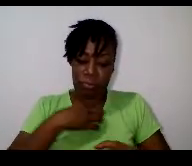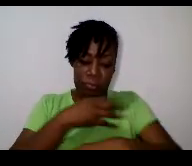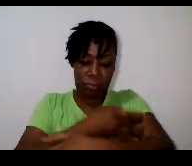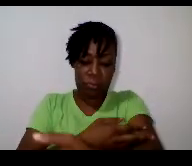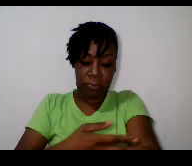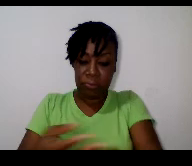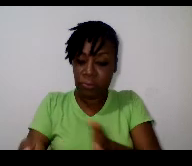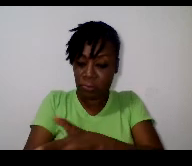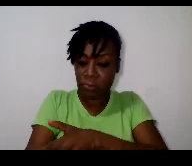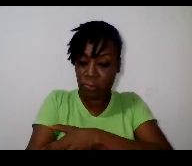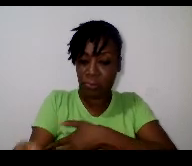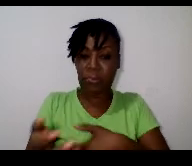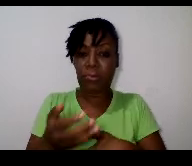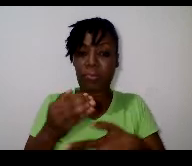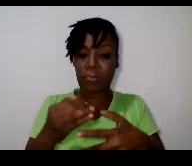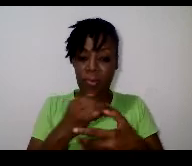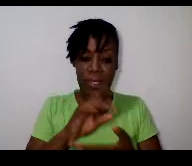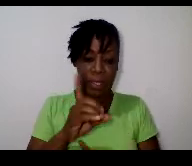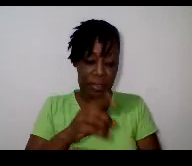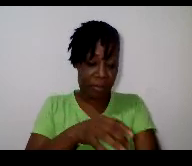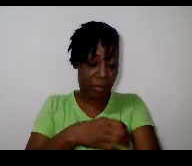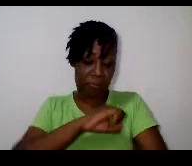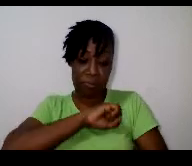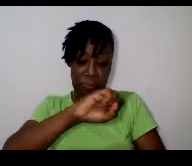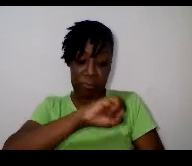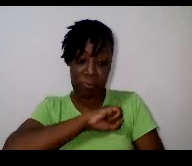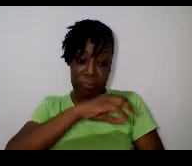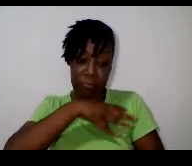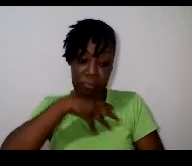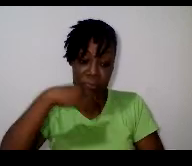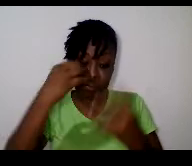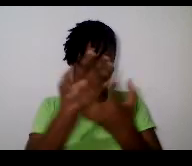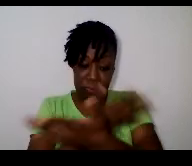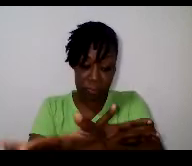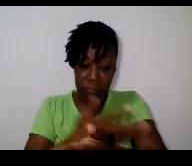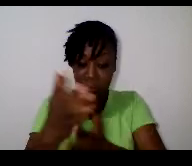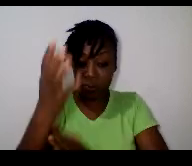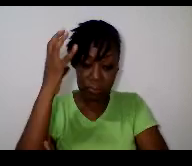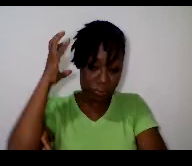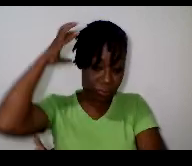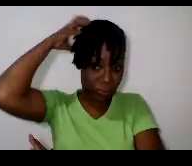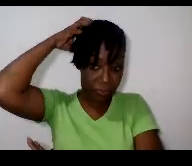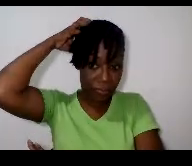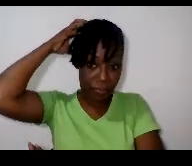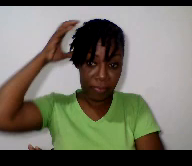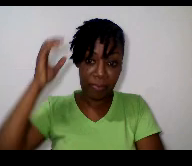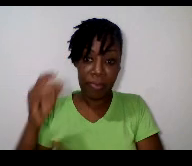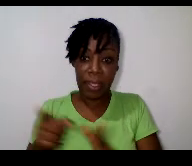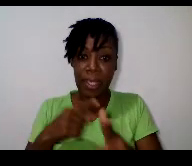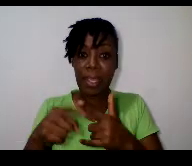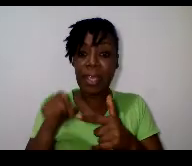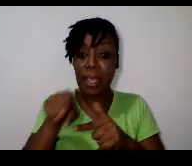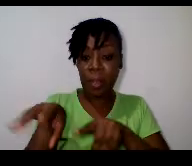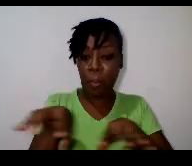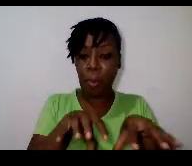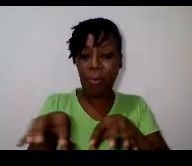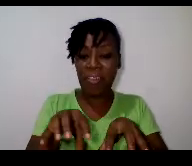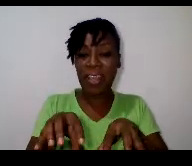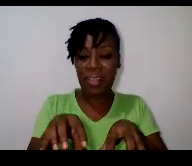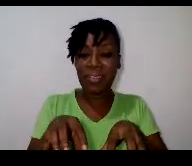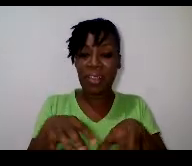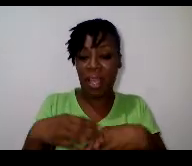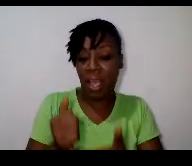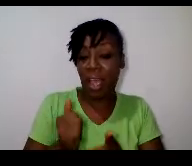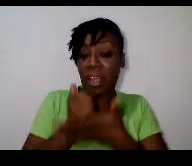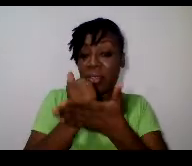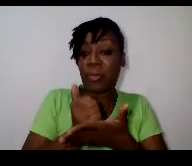sangre llegue al cerebro. Y el movimiento es el único que nos da esa posibilidad. La actividad física,